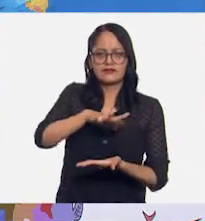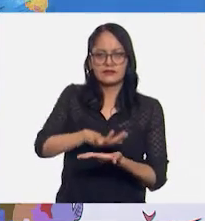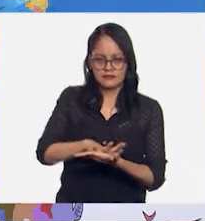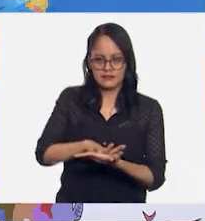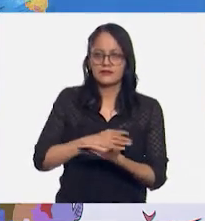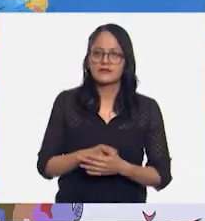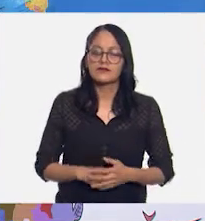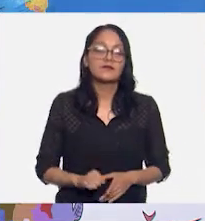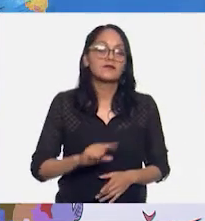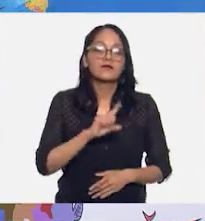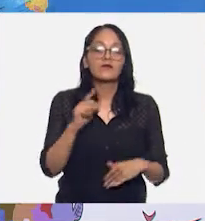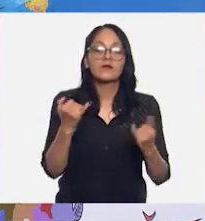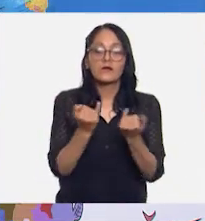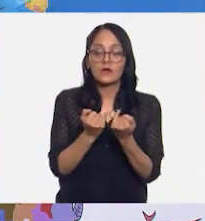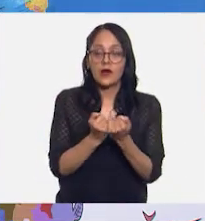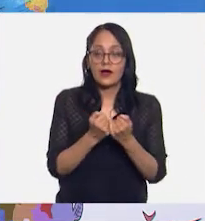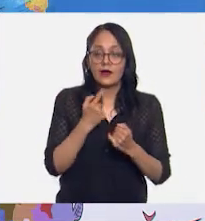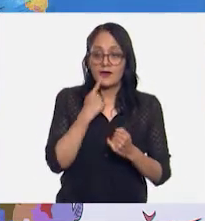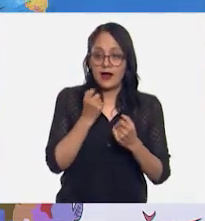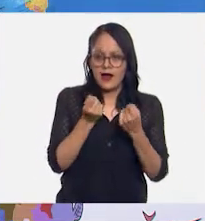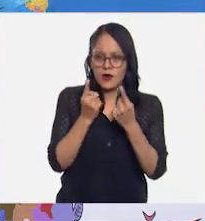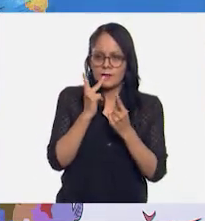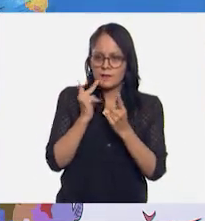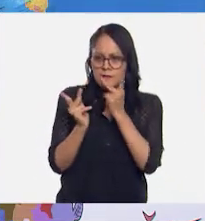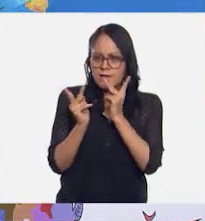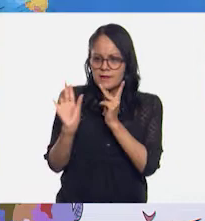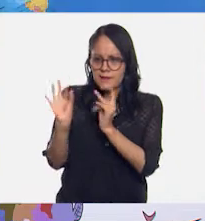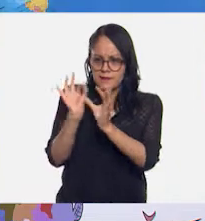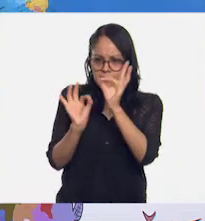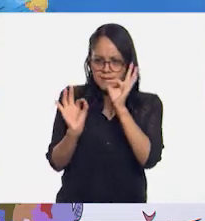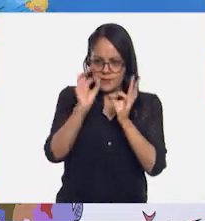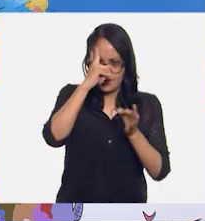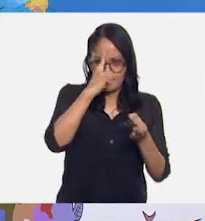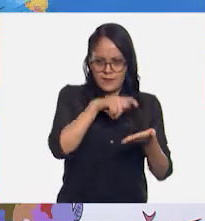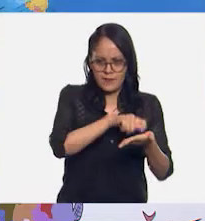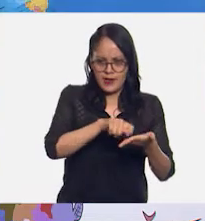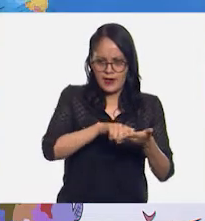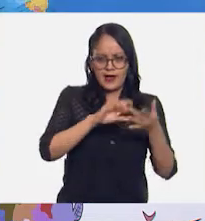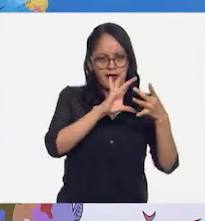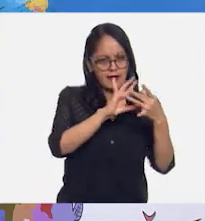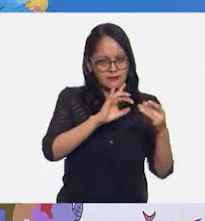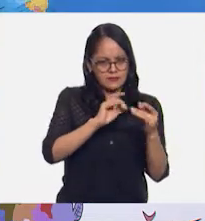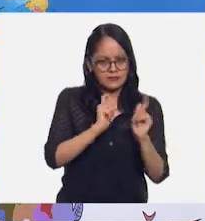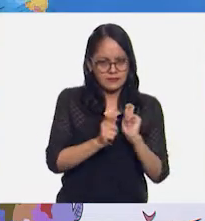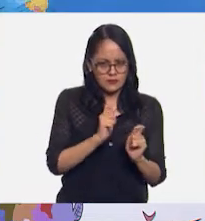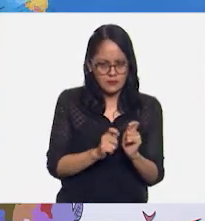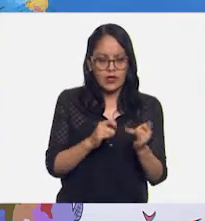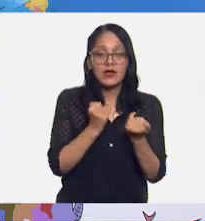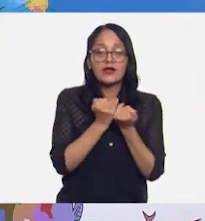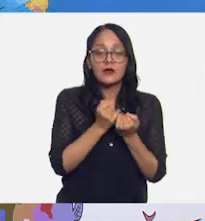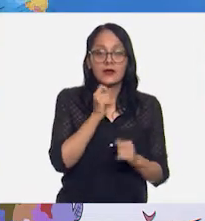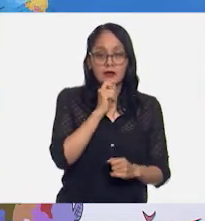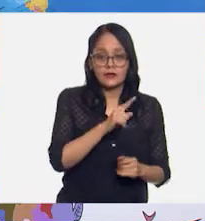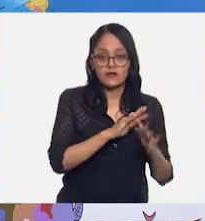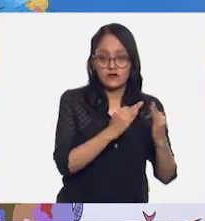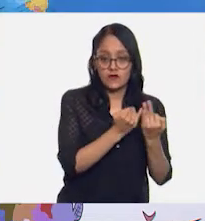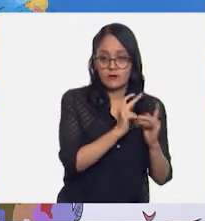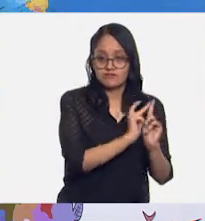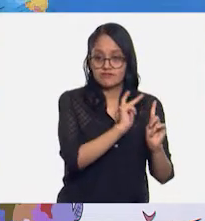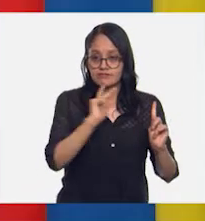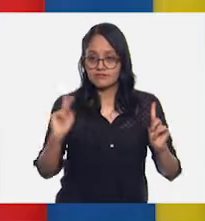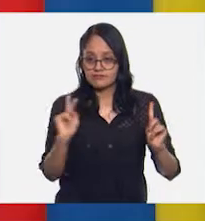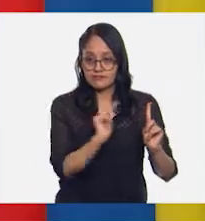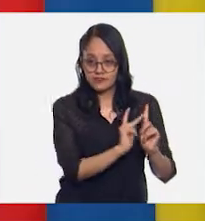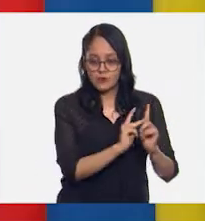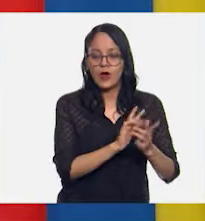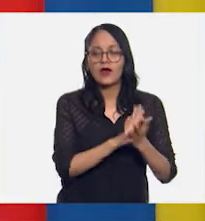Asimismo, reflexionaremos sobre las palabras que utilizaremos en nuestras descripciones y sobre las figuras retóricas que emplearemos.